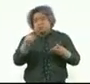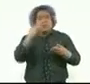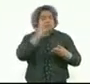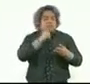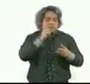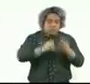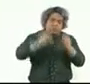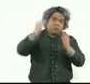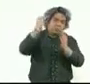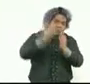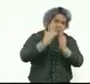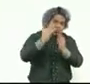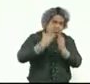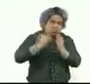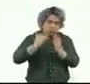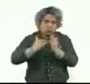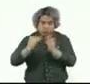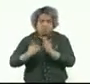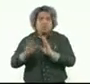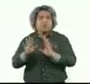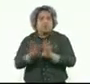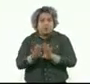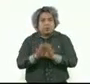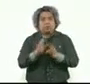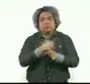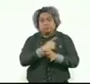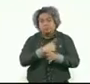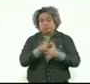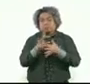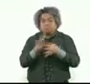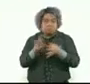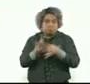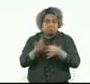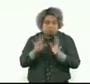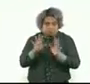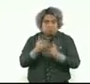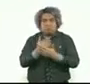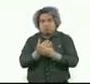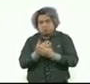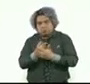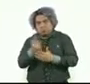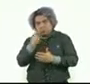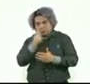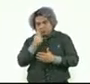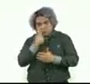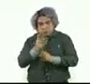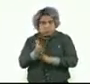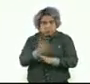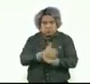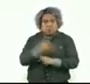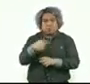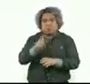visto en las cuatro incrementos de casos que hemos tenido. Entonces, es algo que estadísticamente hemos visto antes, pero creo que le pasaré la palabra a la doctora